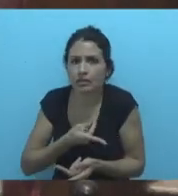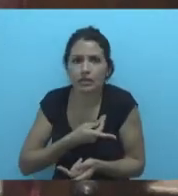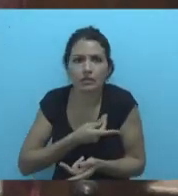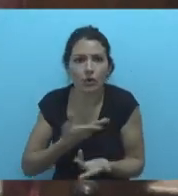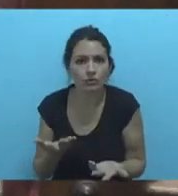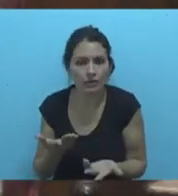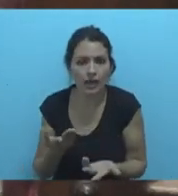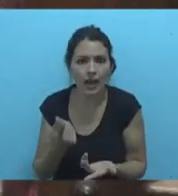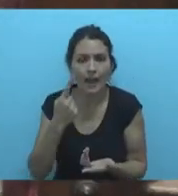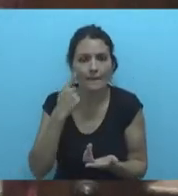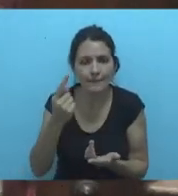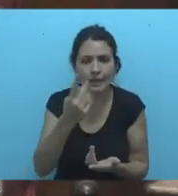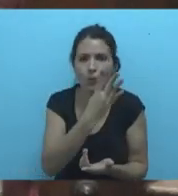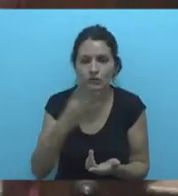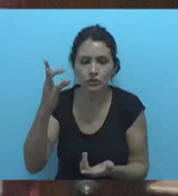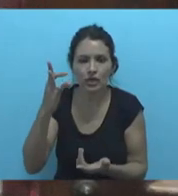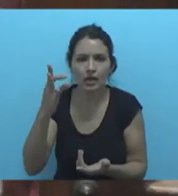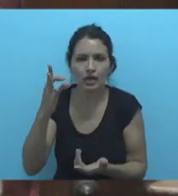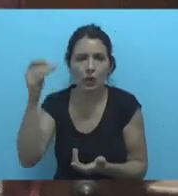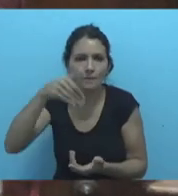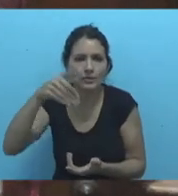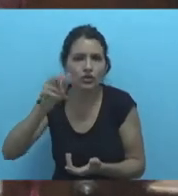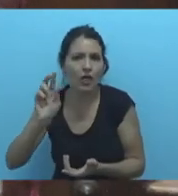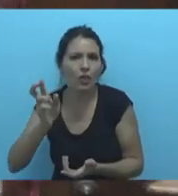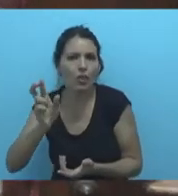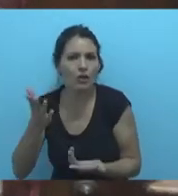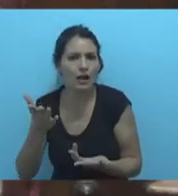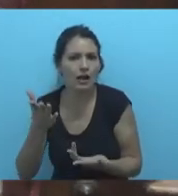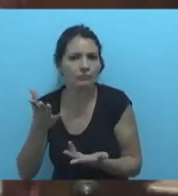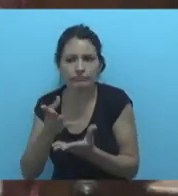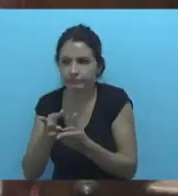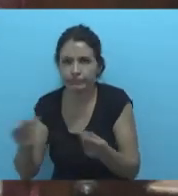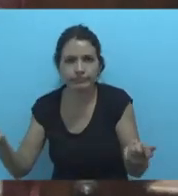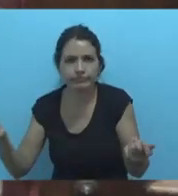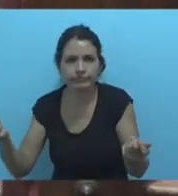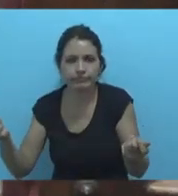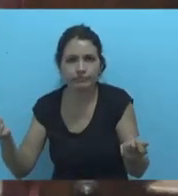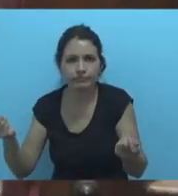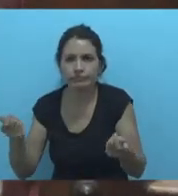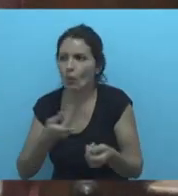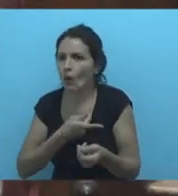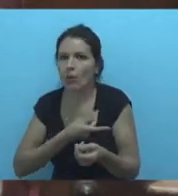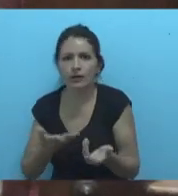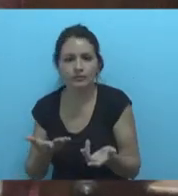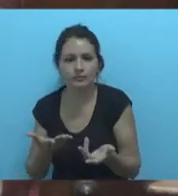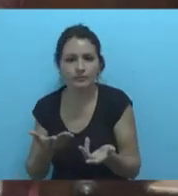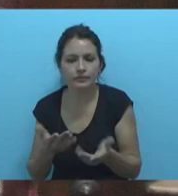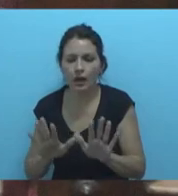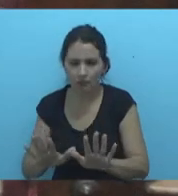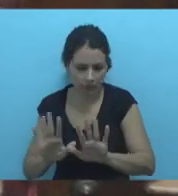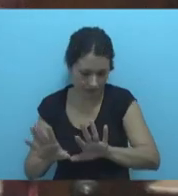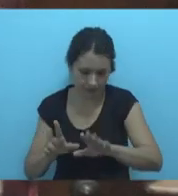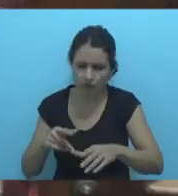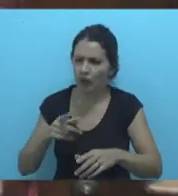orillando los 1.400 millones de dólares. ¿Esto qué motivó? De que en el interín que nosotros estábamos en Reconquista